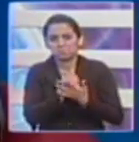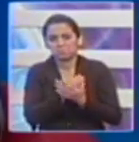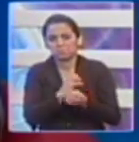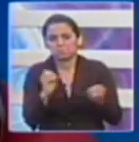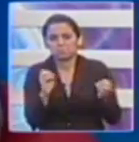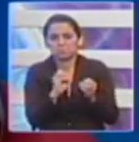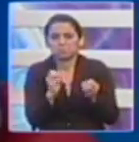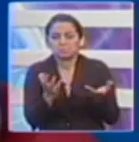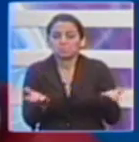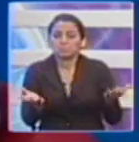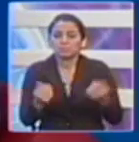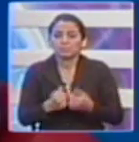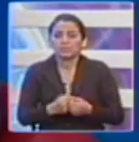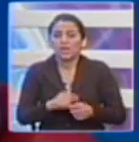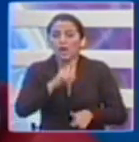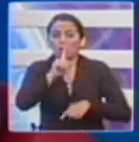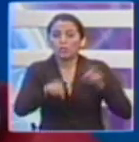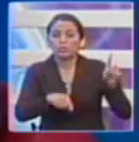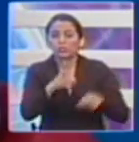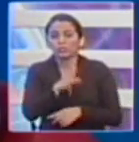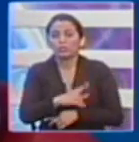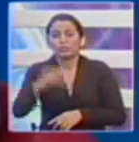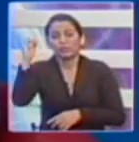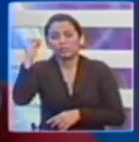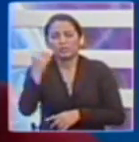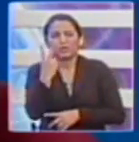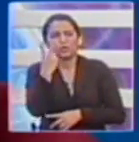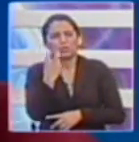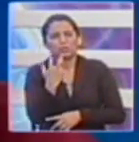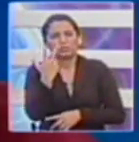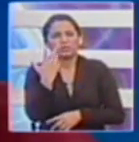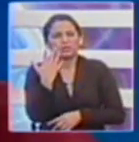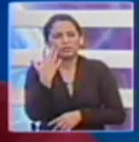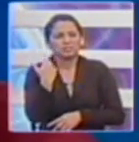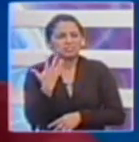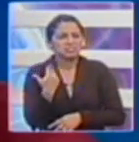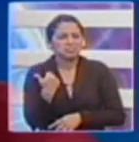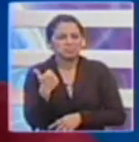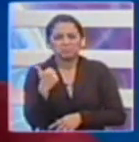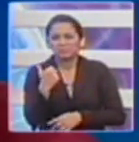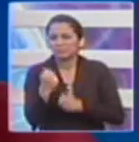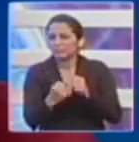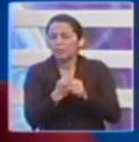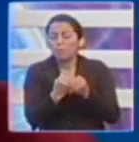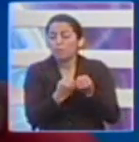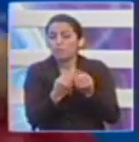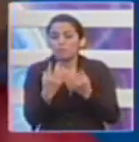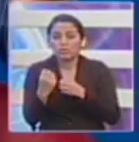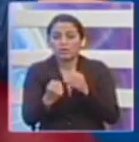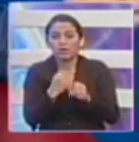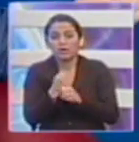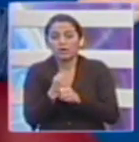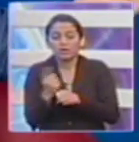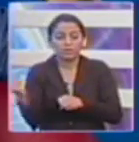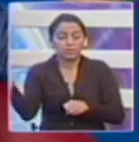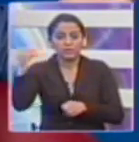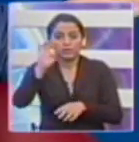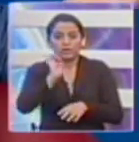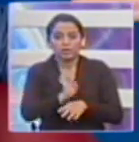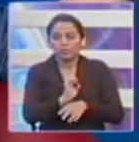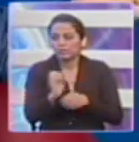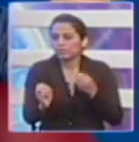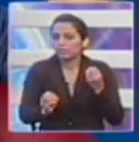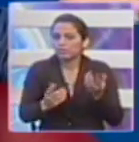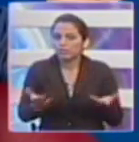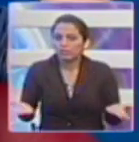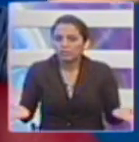pesar de tener 10, 12, 15 años fuera del país, tengamos una vida financiera acá. Por lo menos que se nos considere que